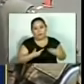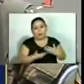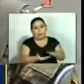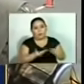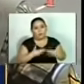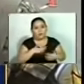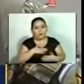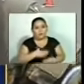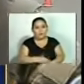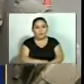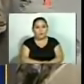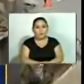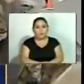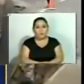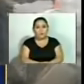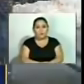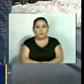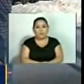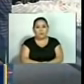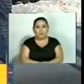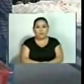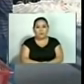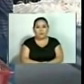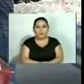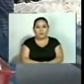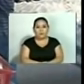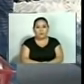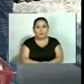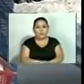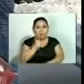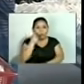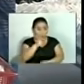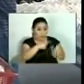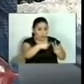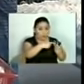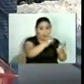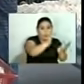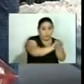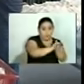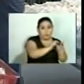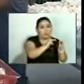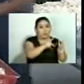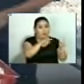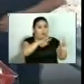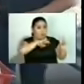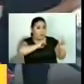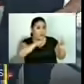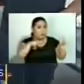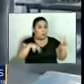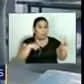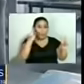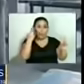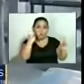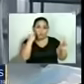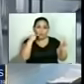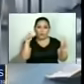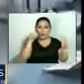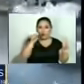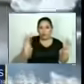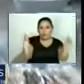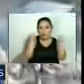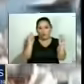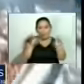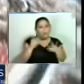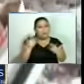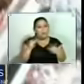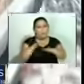voluntario. Muchas gracias a todos. Los esposos Martínez Hernández, propietarios de Dulces Típicos La Fiesta, esperan que todo